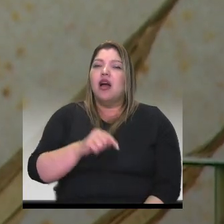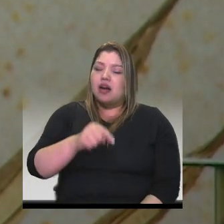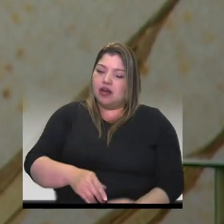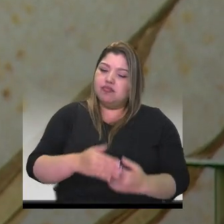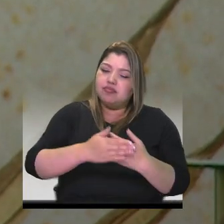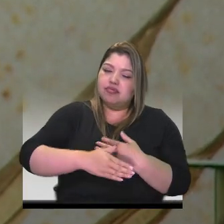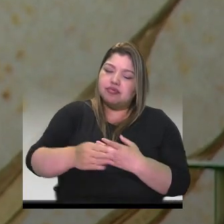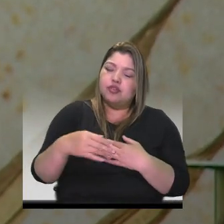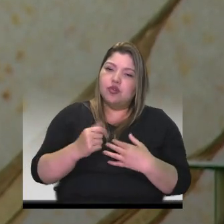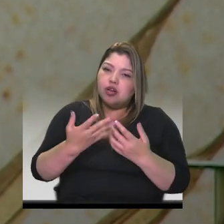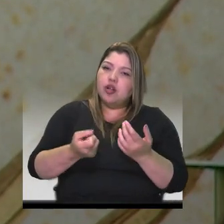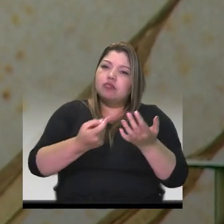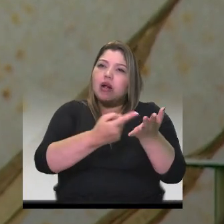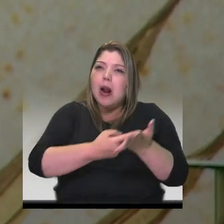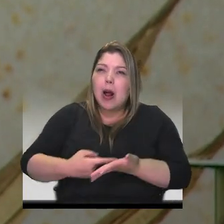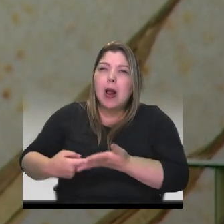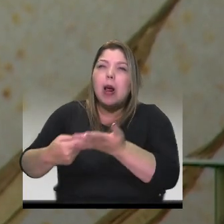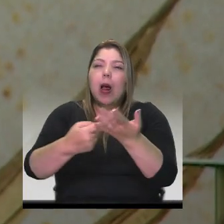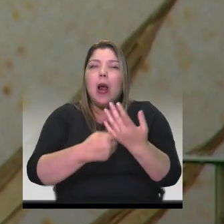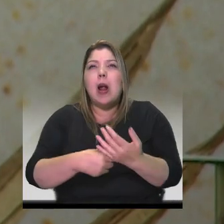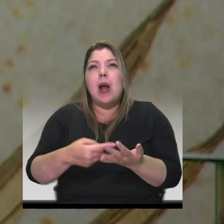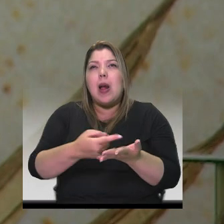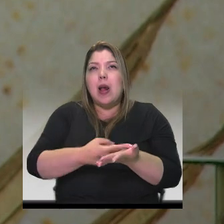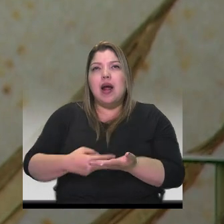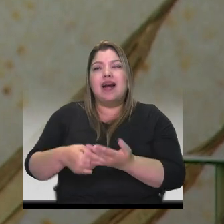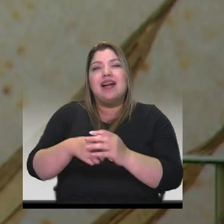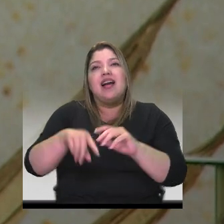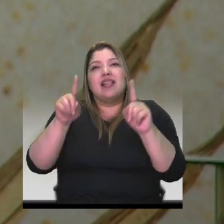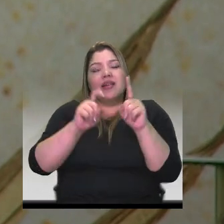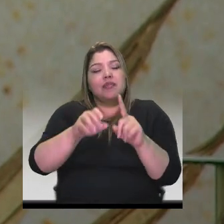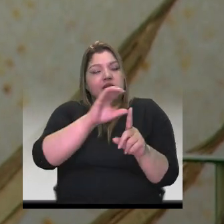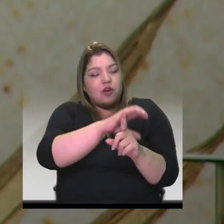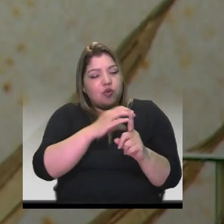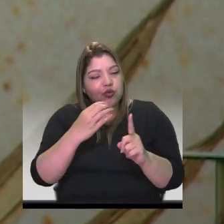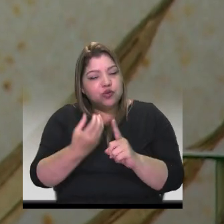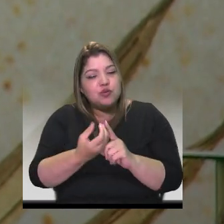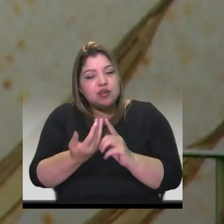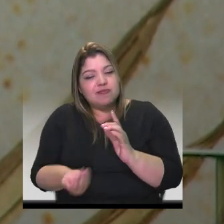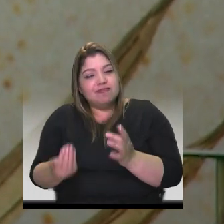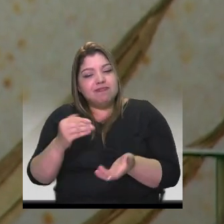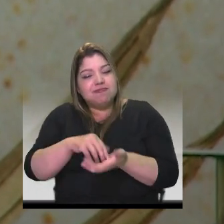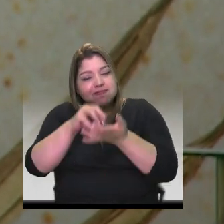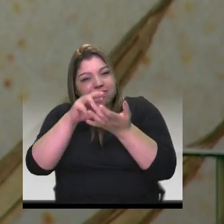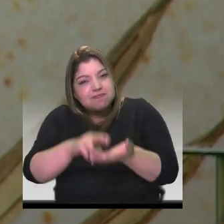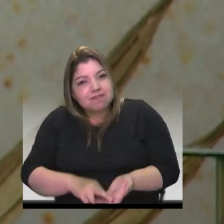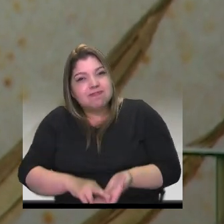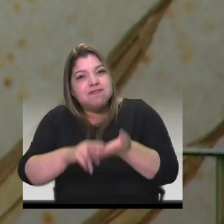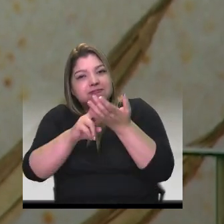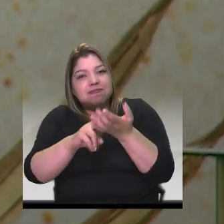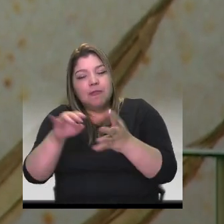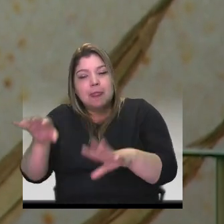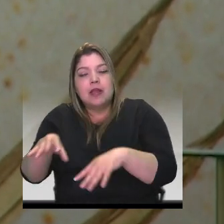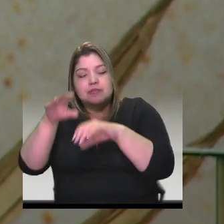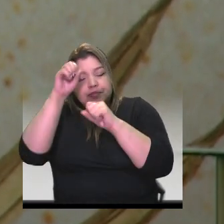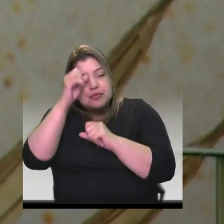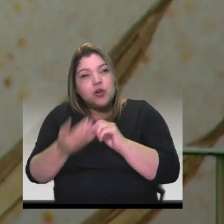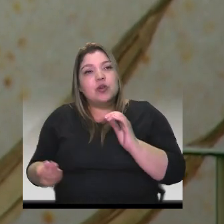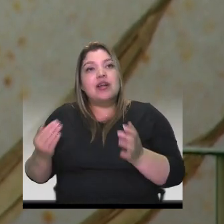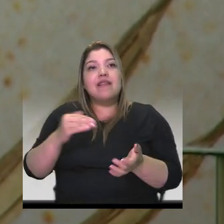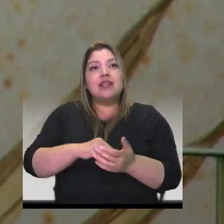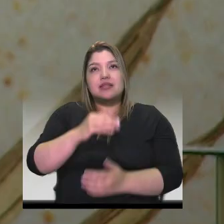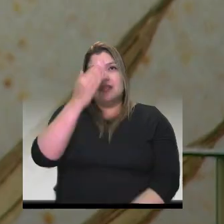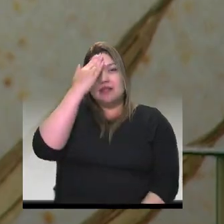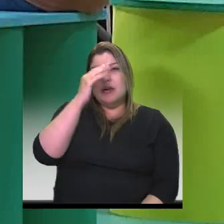negocio. Y hemos hablado de la cultura regenerativa, de retomar todos estos saberes. ¿Ustedes creen